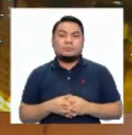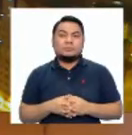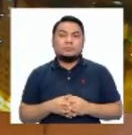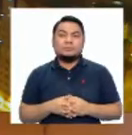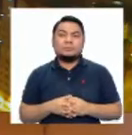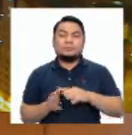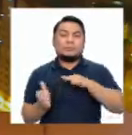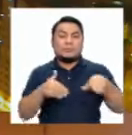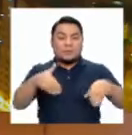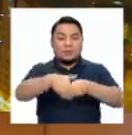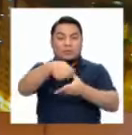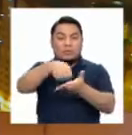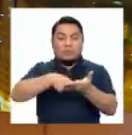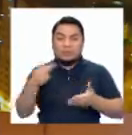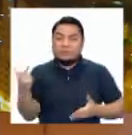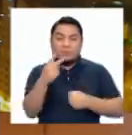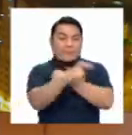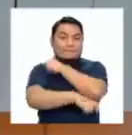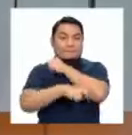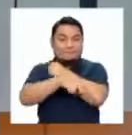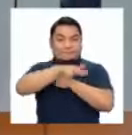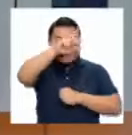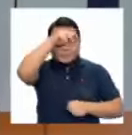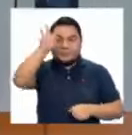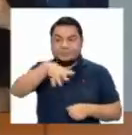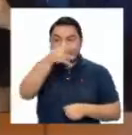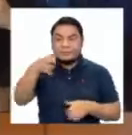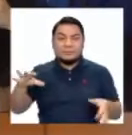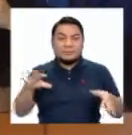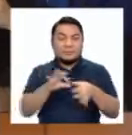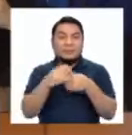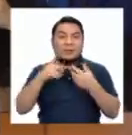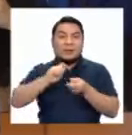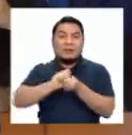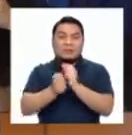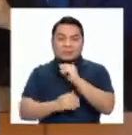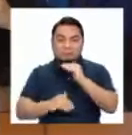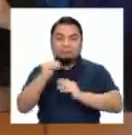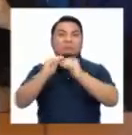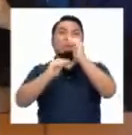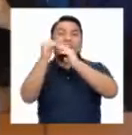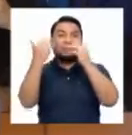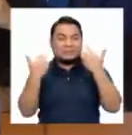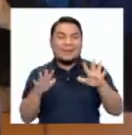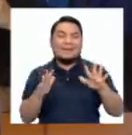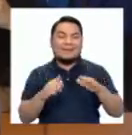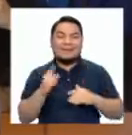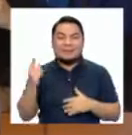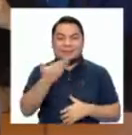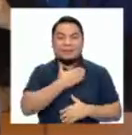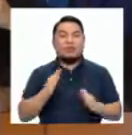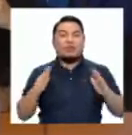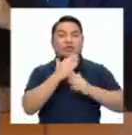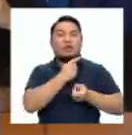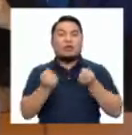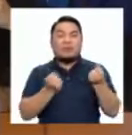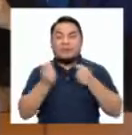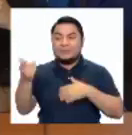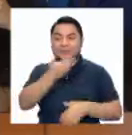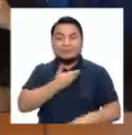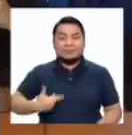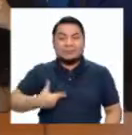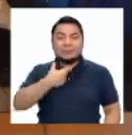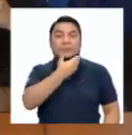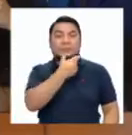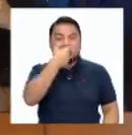El convenio de gobierno a gobierno con el Reino Unido para la reconstrucción con cambios ya es una realidad. Tras la suscripción en Palacio de Gobierno, el presidente Martín Vizcarra señaló